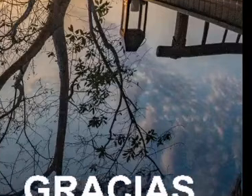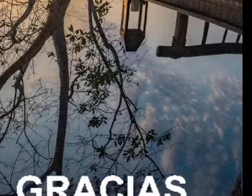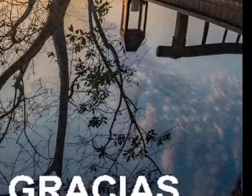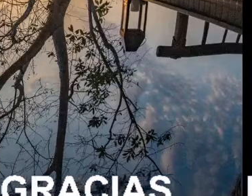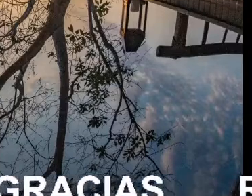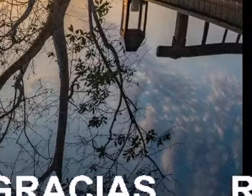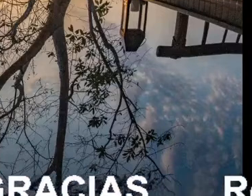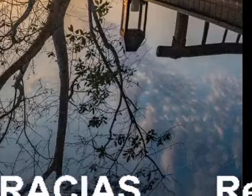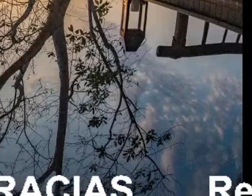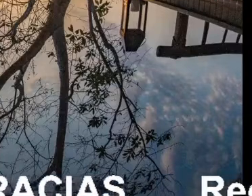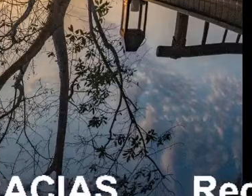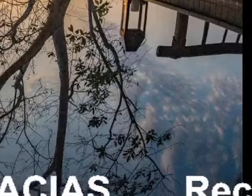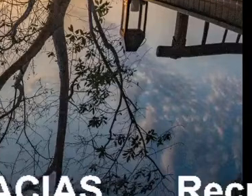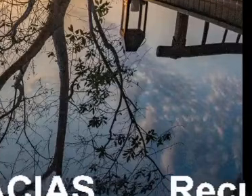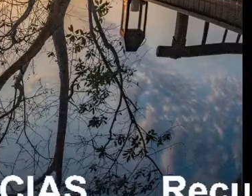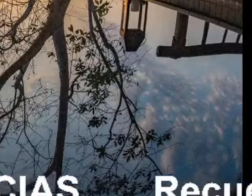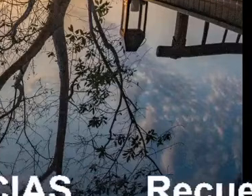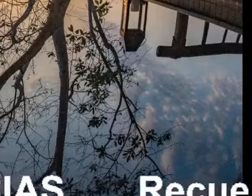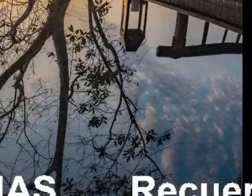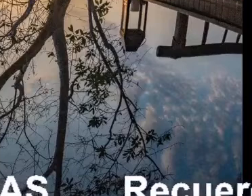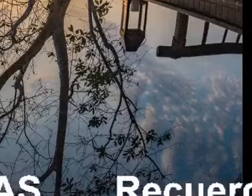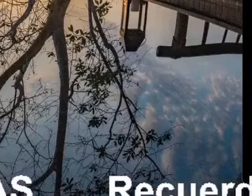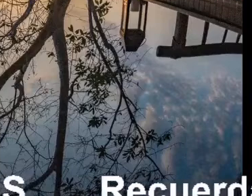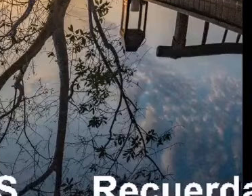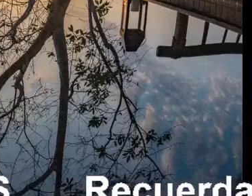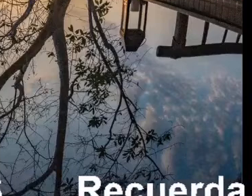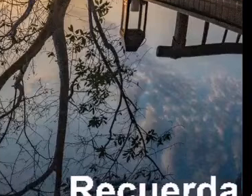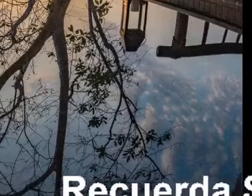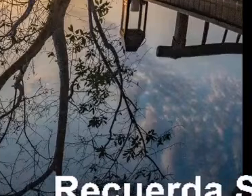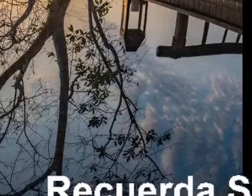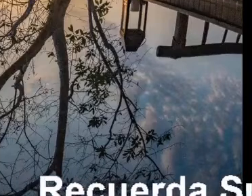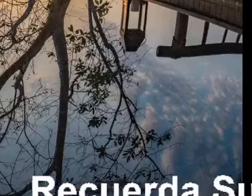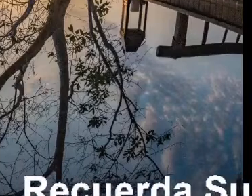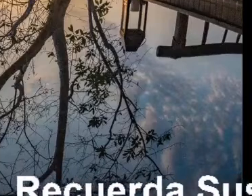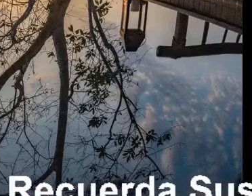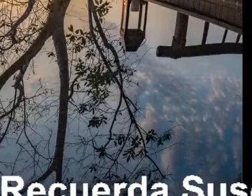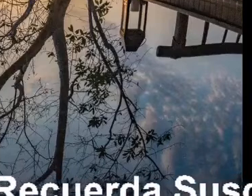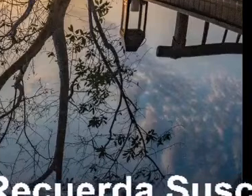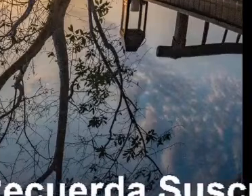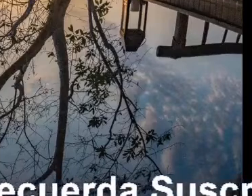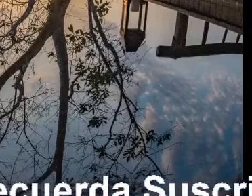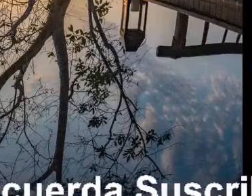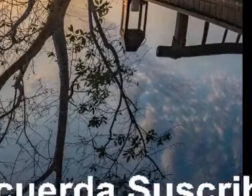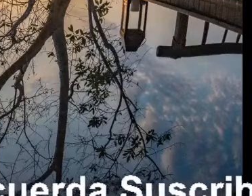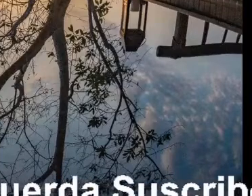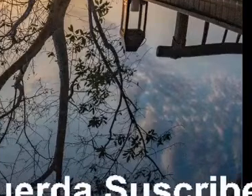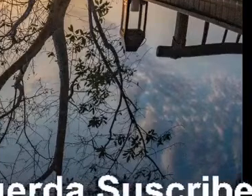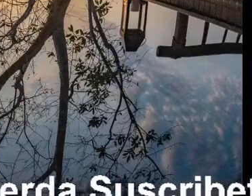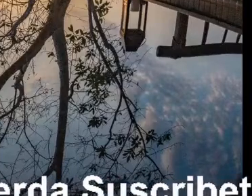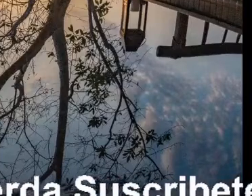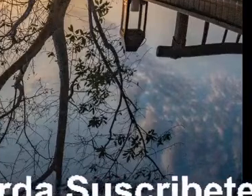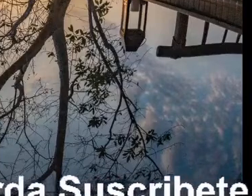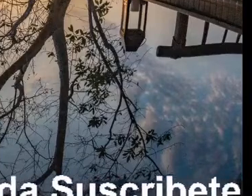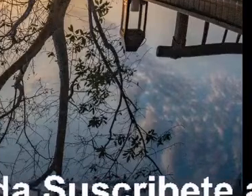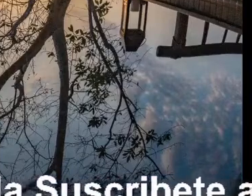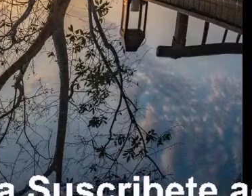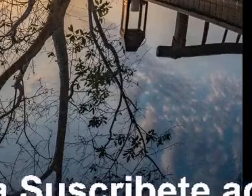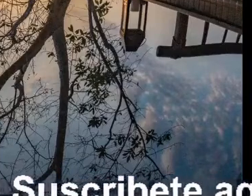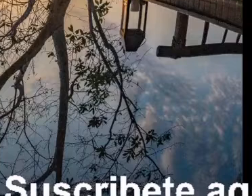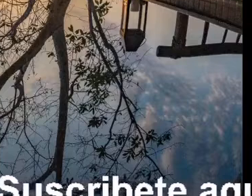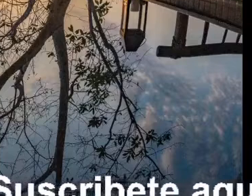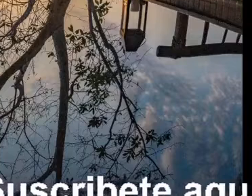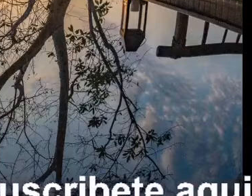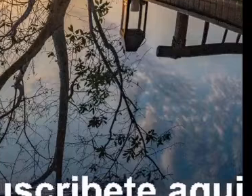amigos del dedito arriba porque ustedes son los que manejan estos programas sin ustedes